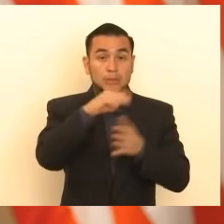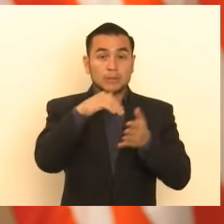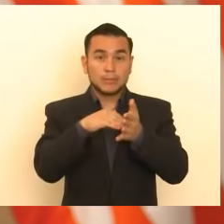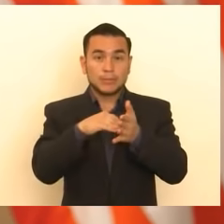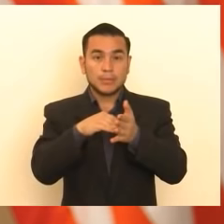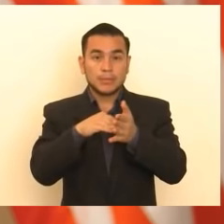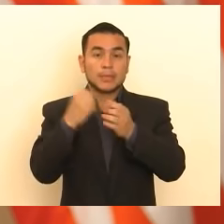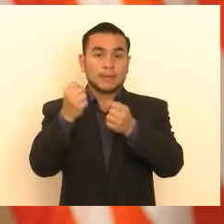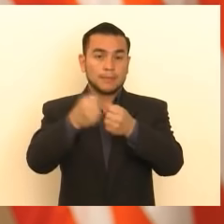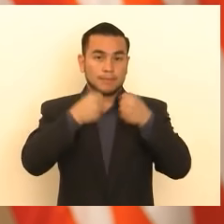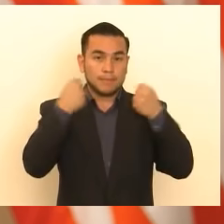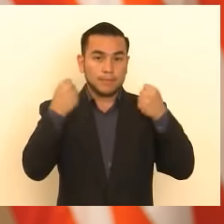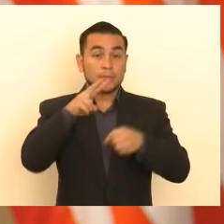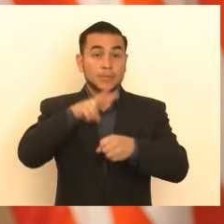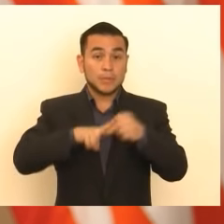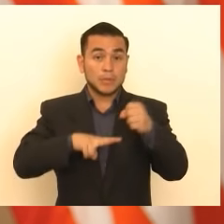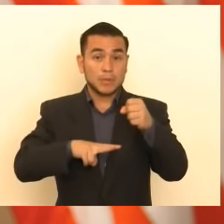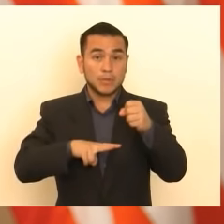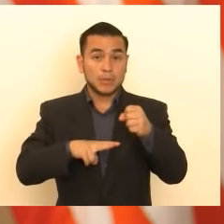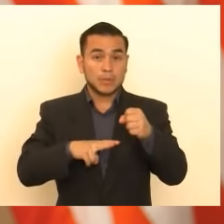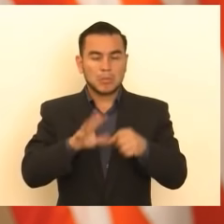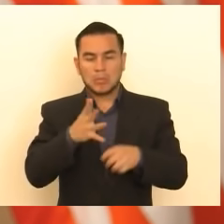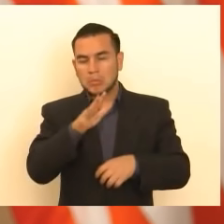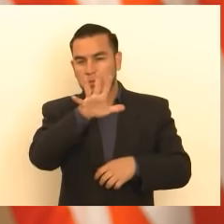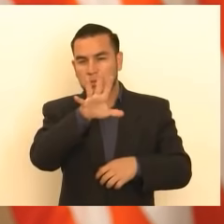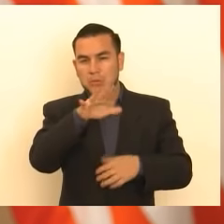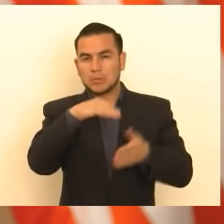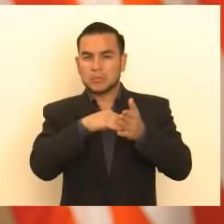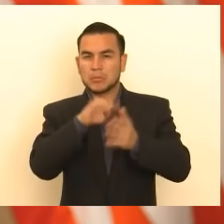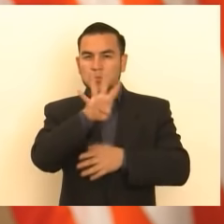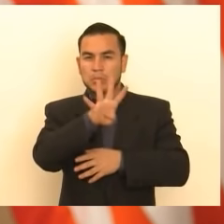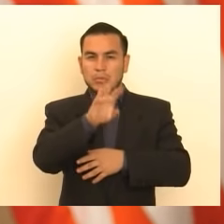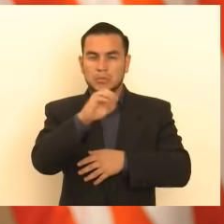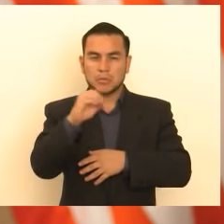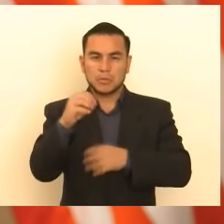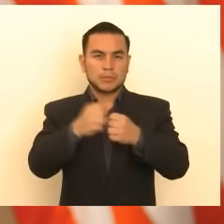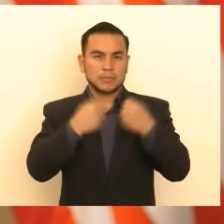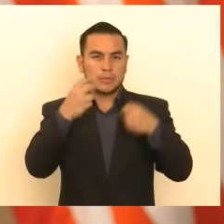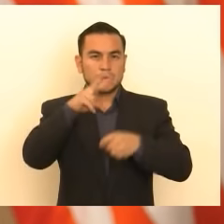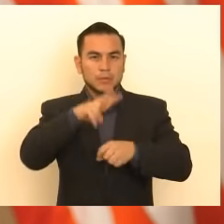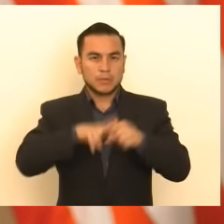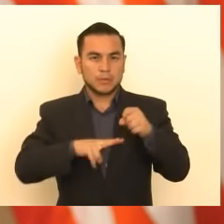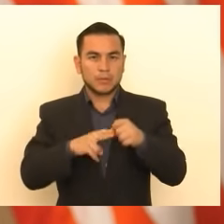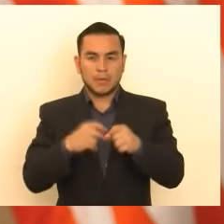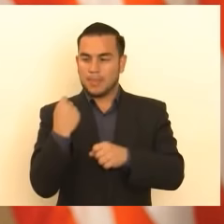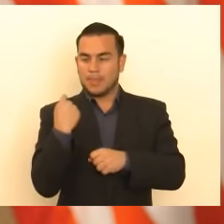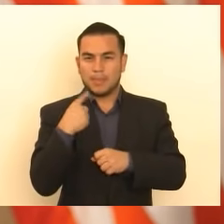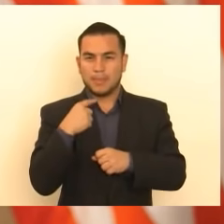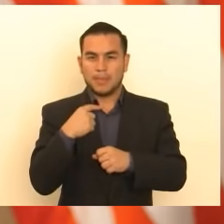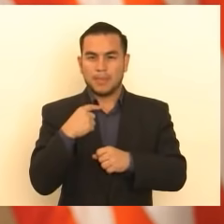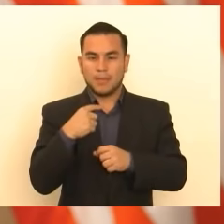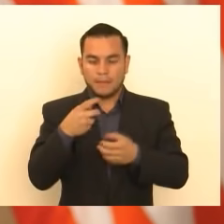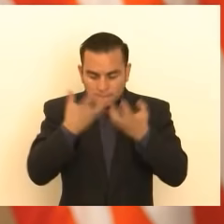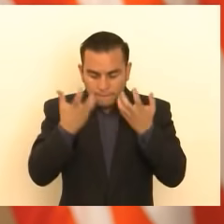5,000 millones de dólares. 5.400 millones en el último cálculo, por año.